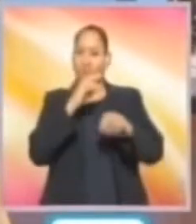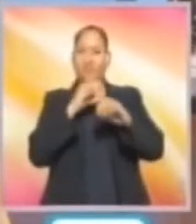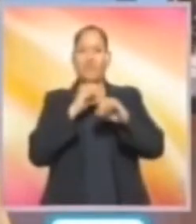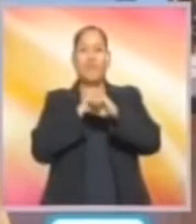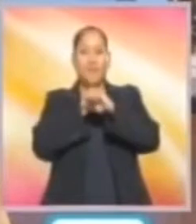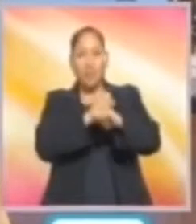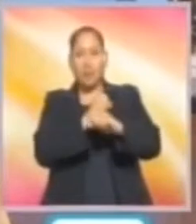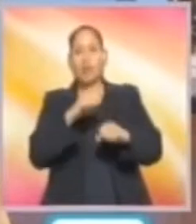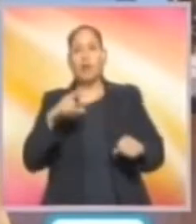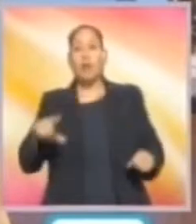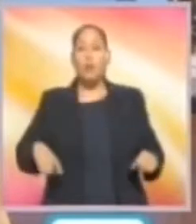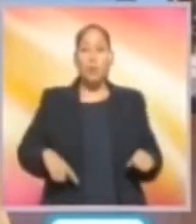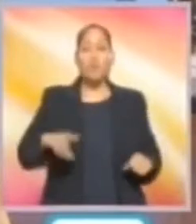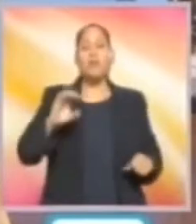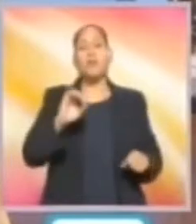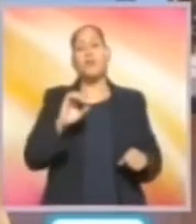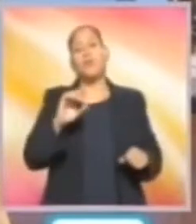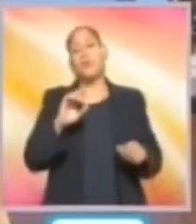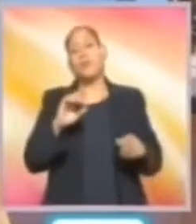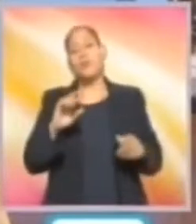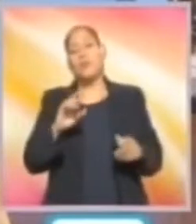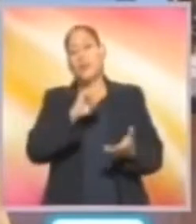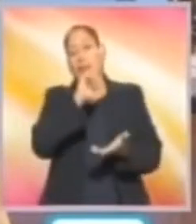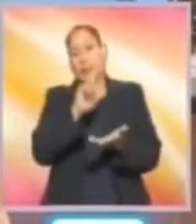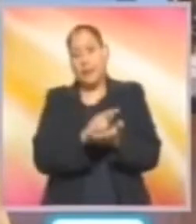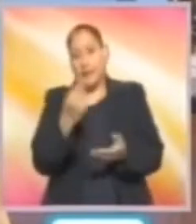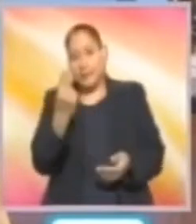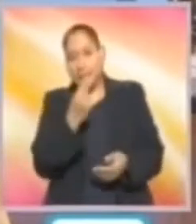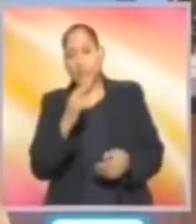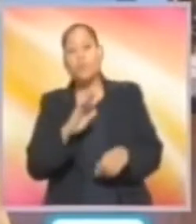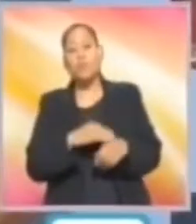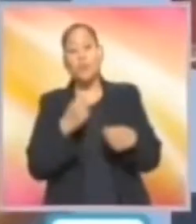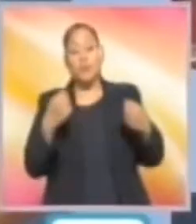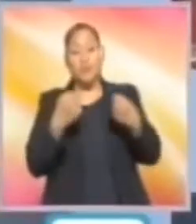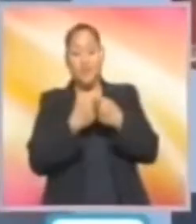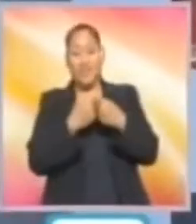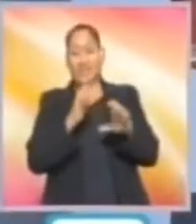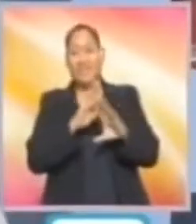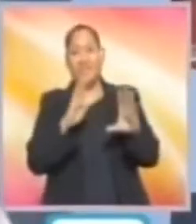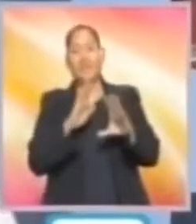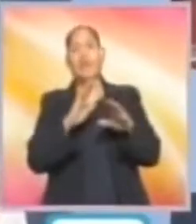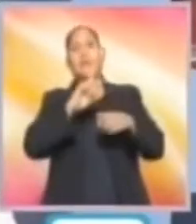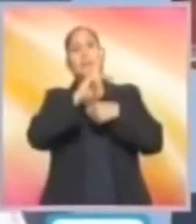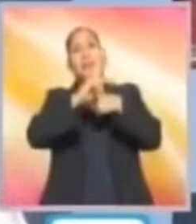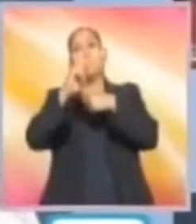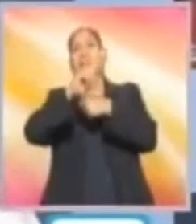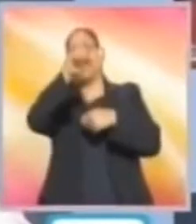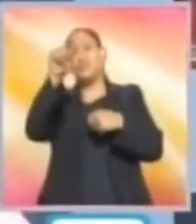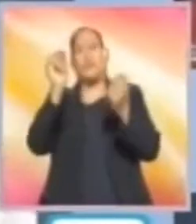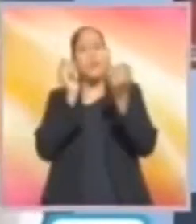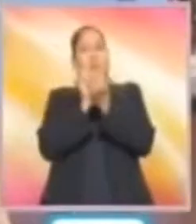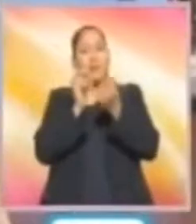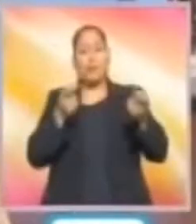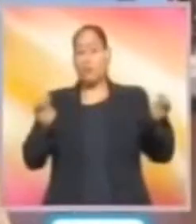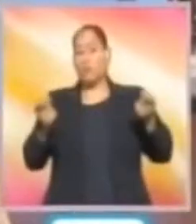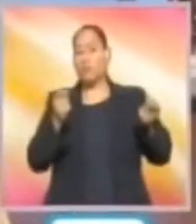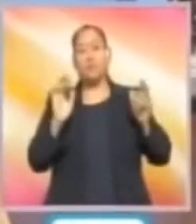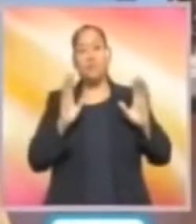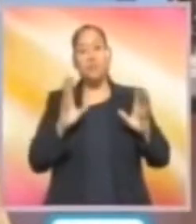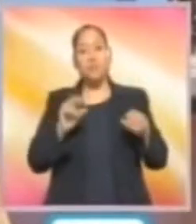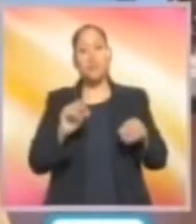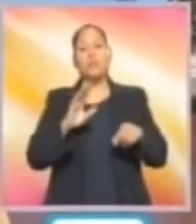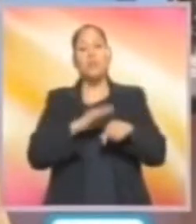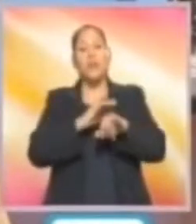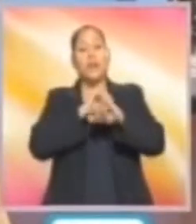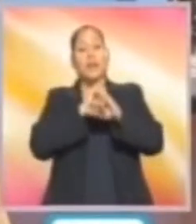como organizaciones internacionales, porque este es un tema que ya traspasa fronteras. En el internet sabemos que no tenemos un control porque inmediatamente sale